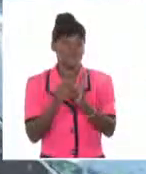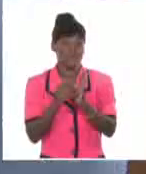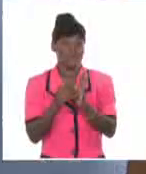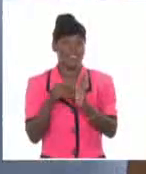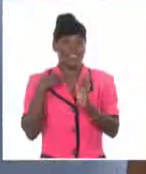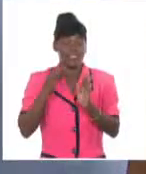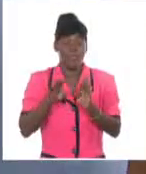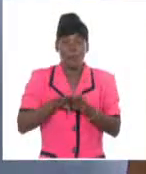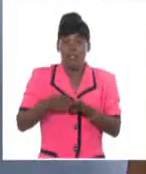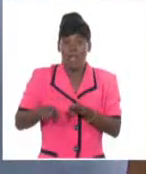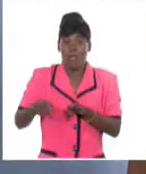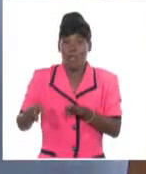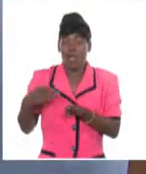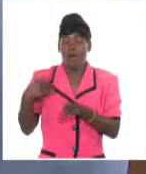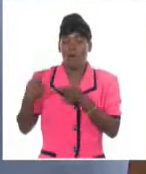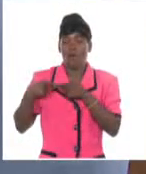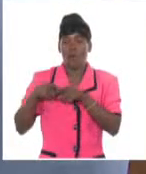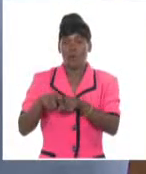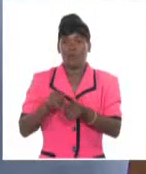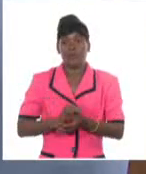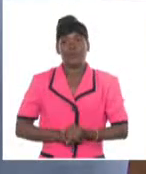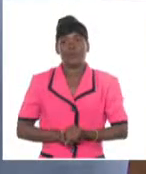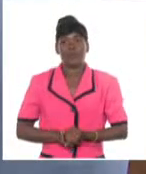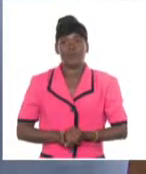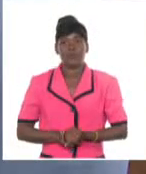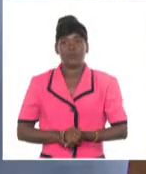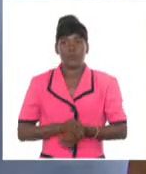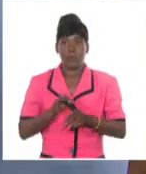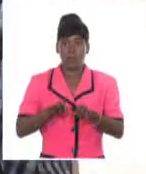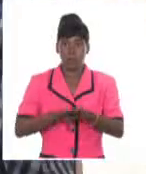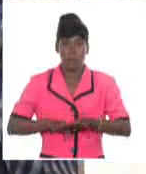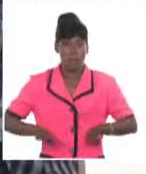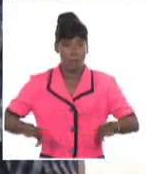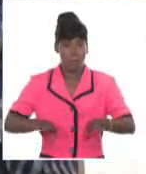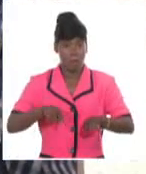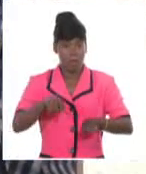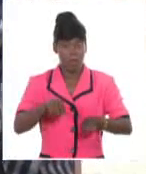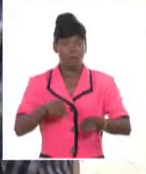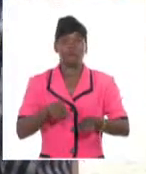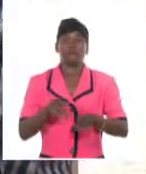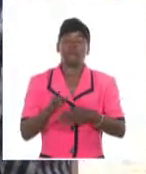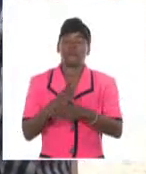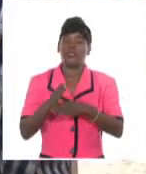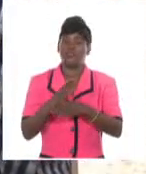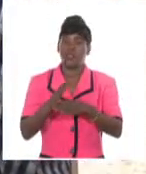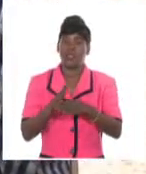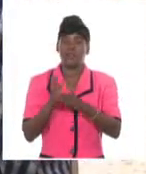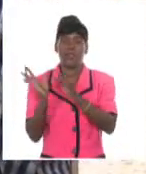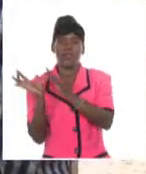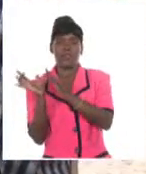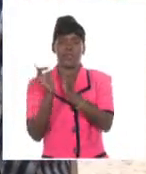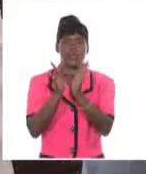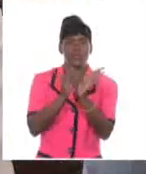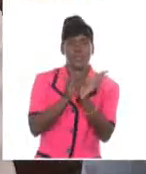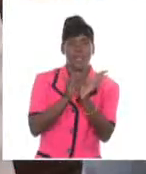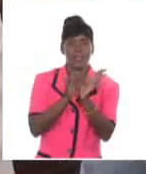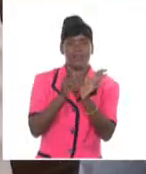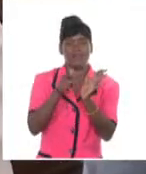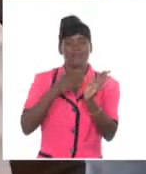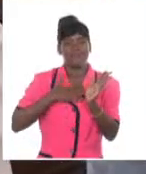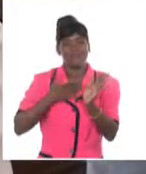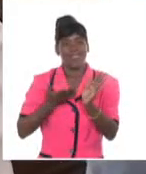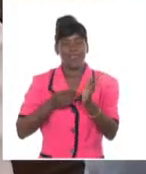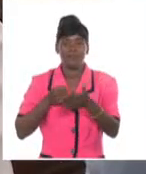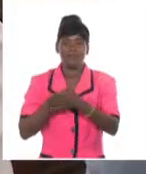mío. En esta mesa confluyen las más diversas denominaciones cristianas, proyectando acciones conjuntas para la promoción